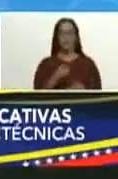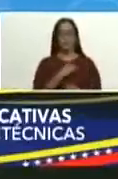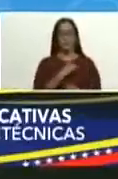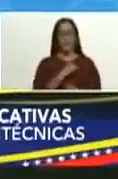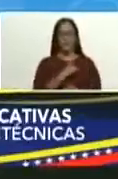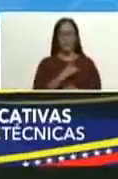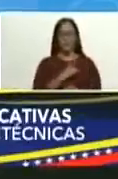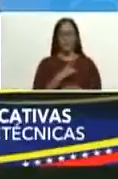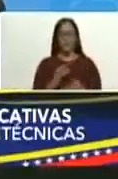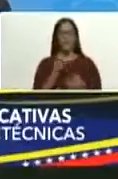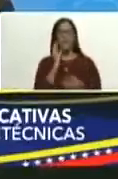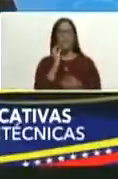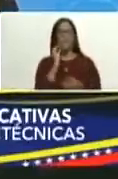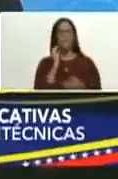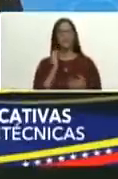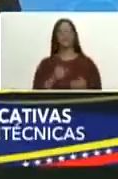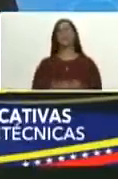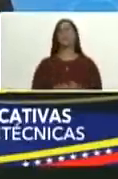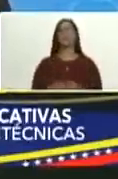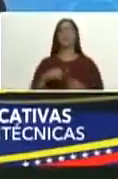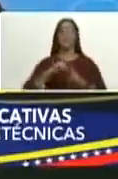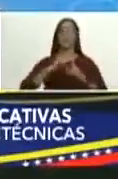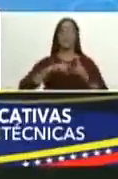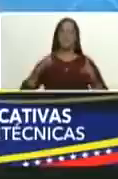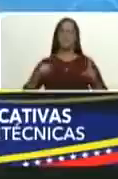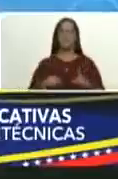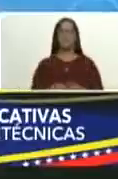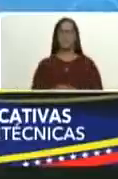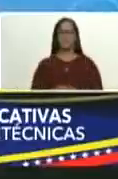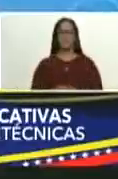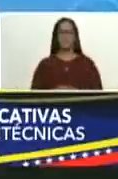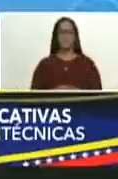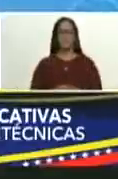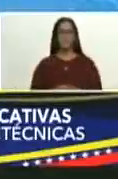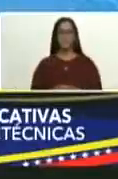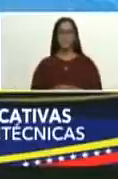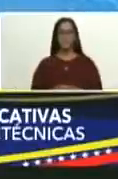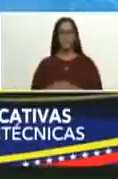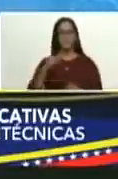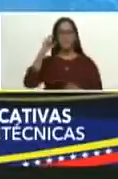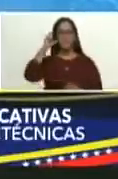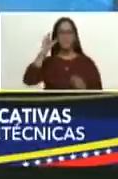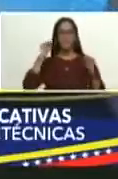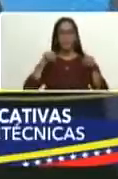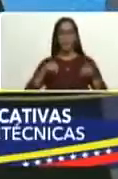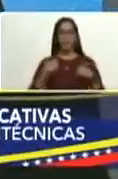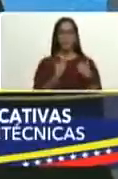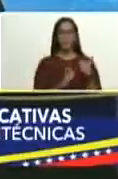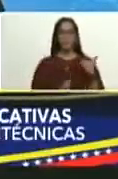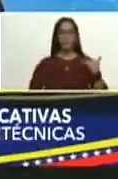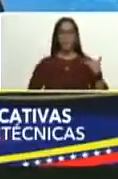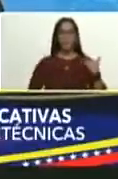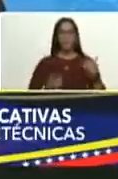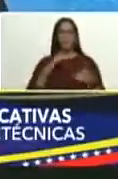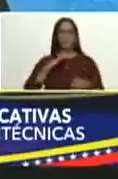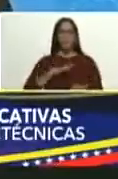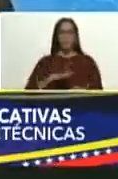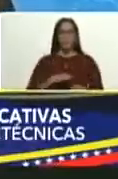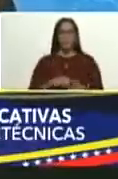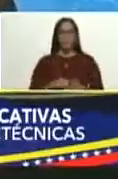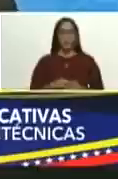Universidad Experimental de la Energía Eléctrica. El día de hoy, presidente, estamos